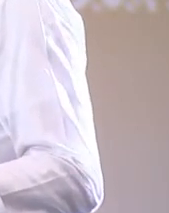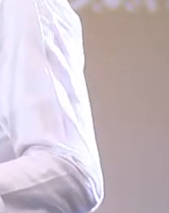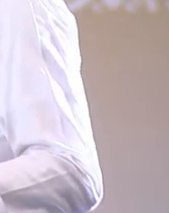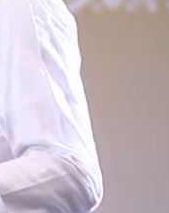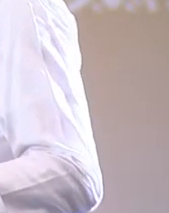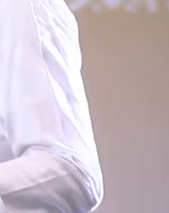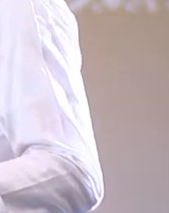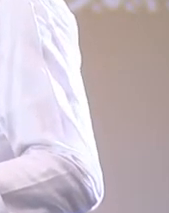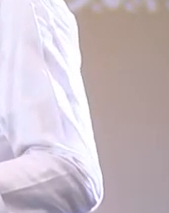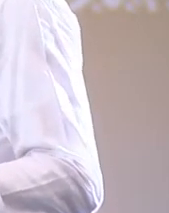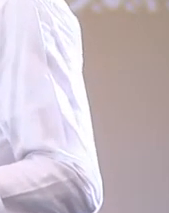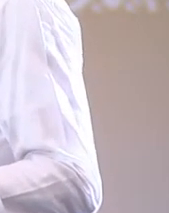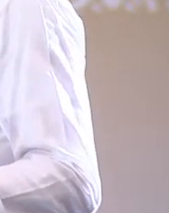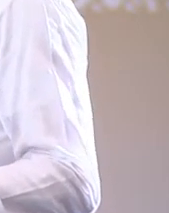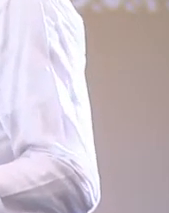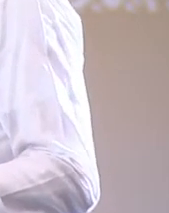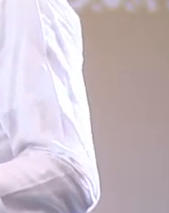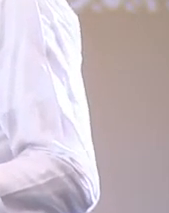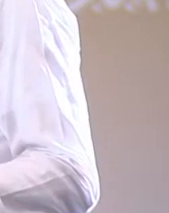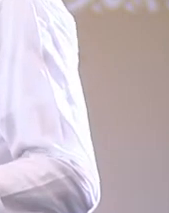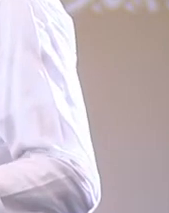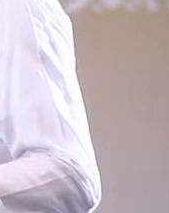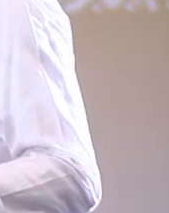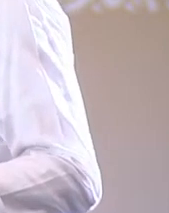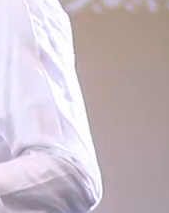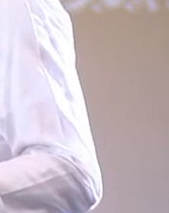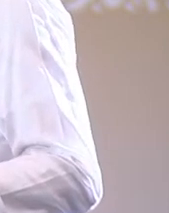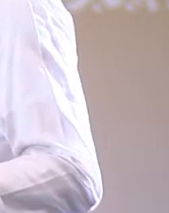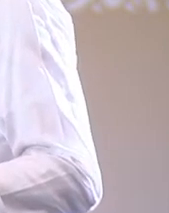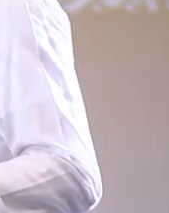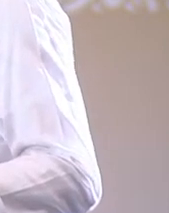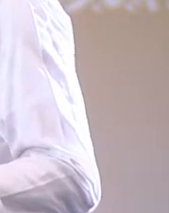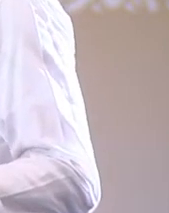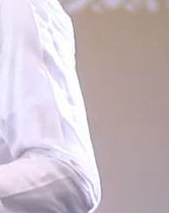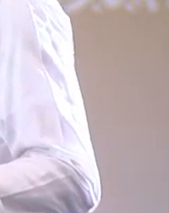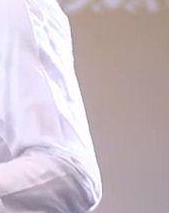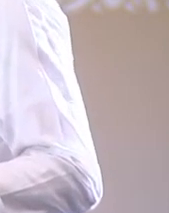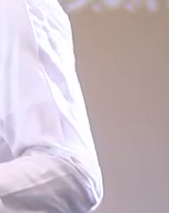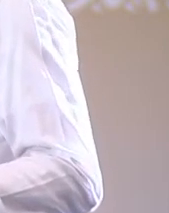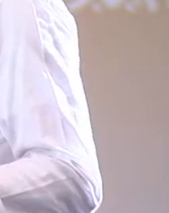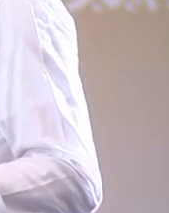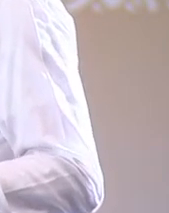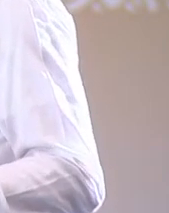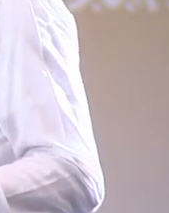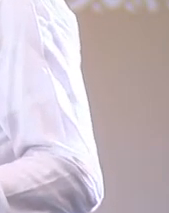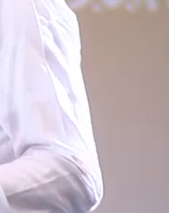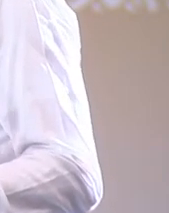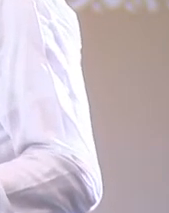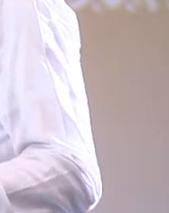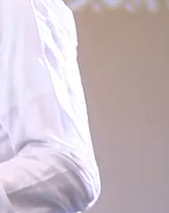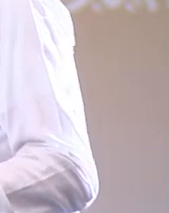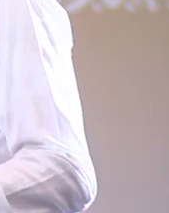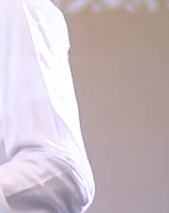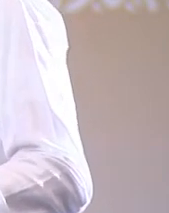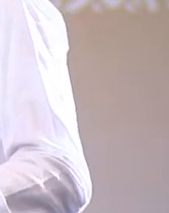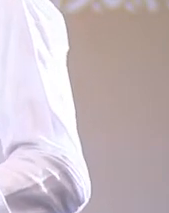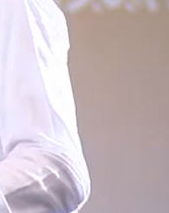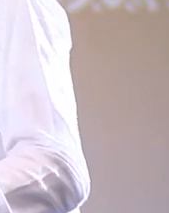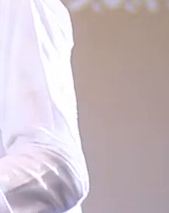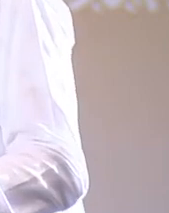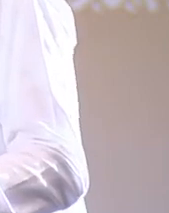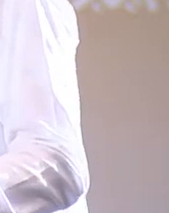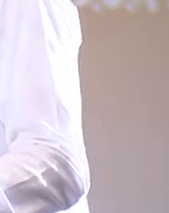del azúcar determina el monto del pago de la tonelada al productor. Le